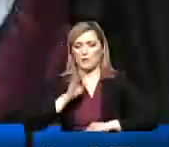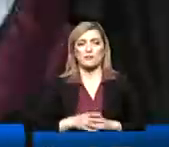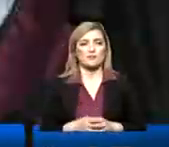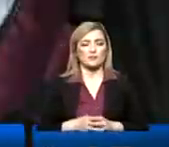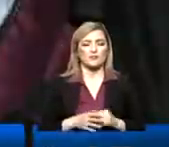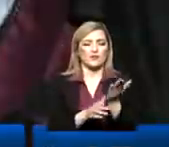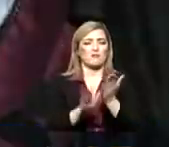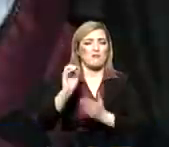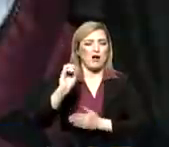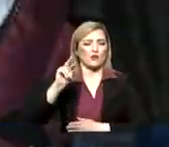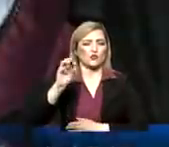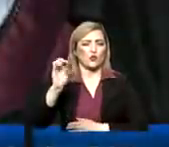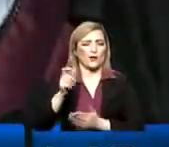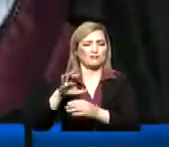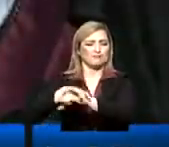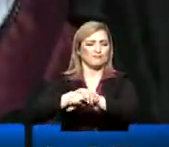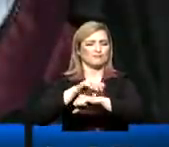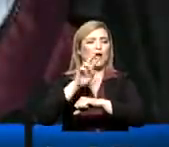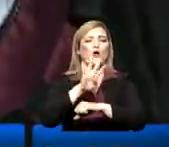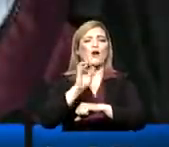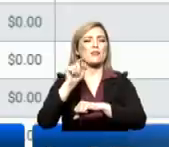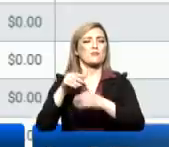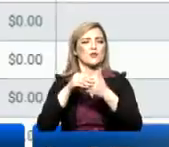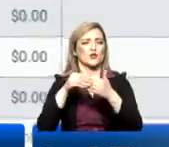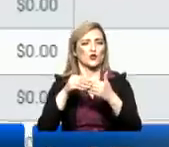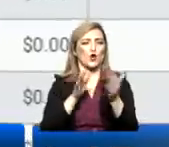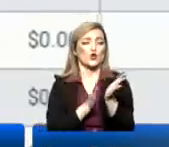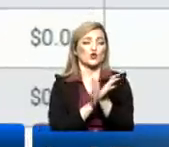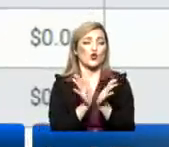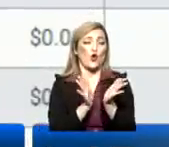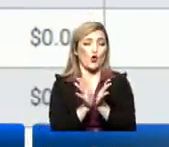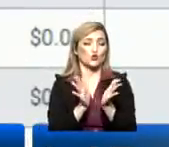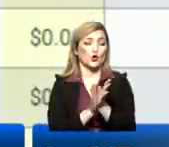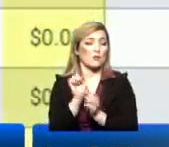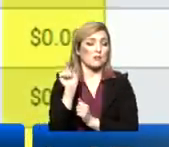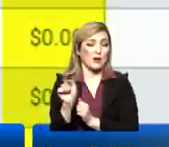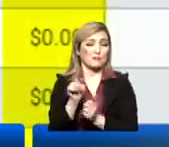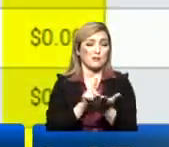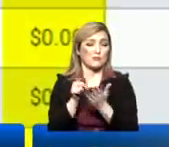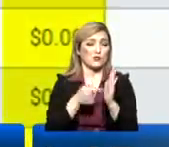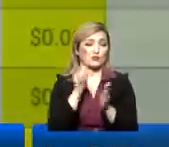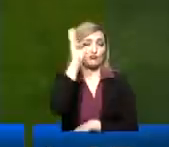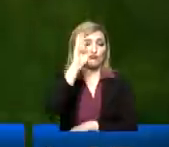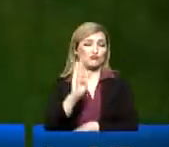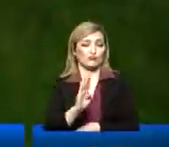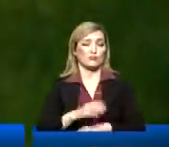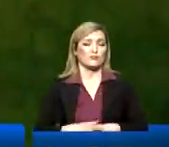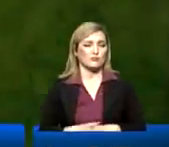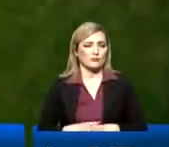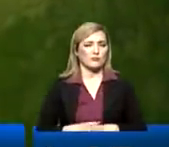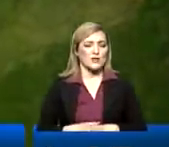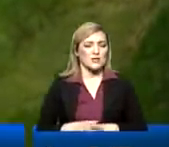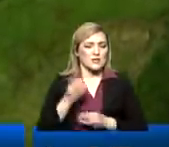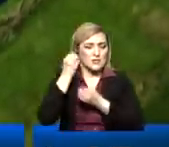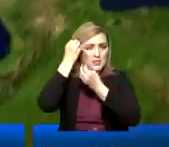con $40,000 en efectivo en la frontera, quien también consta como su socio, nunca ha pagado impuestos. Salcedo,